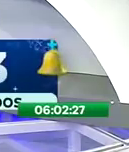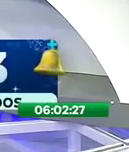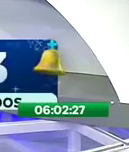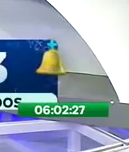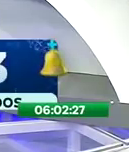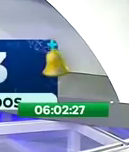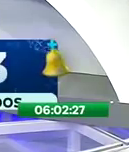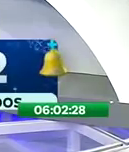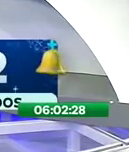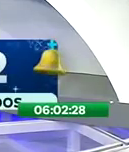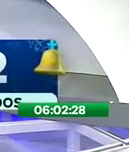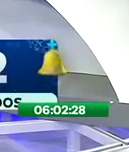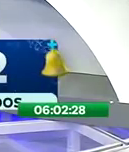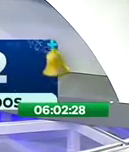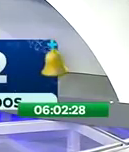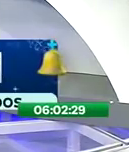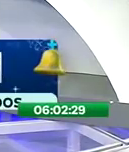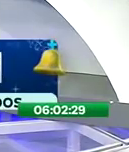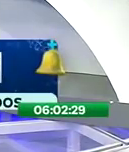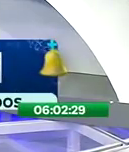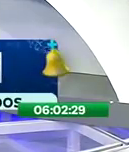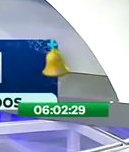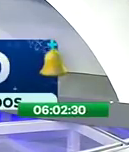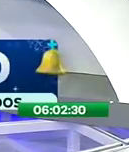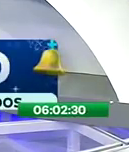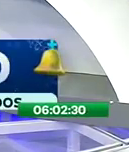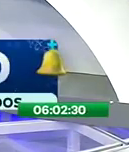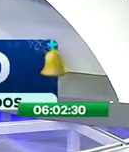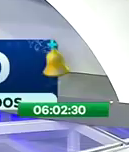viejos! ¡Eso! ¡Sale Huawei! ¡Saquen los viejos!